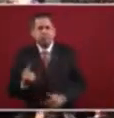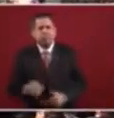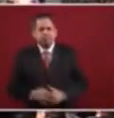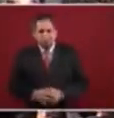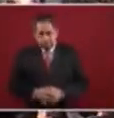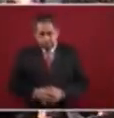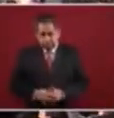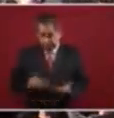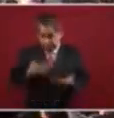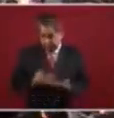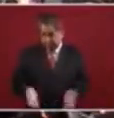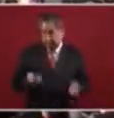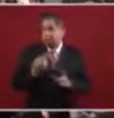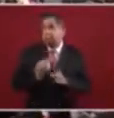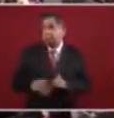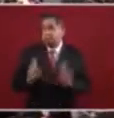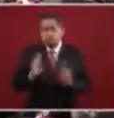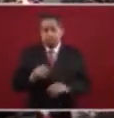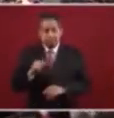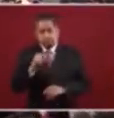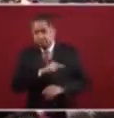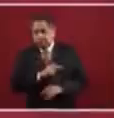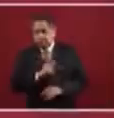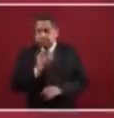Hasta ahora se está dando cuenta